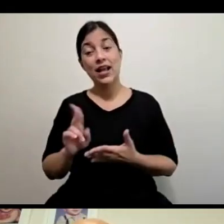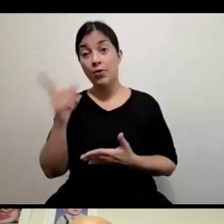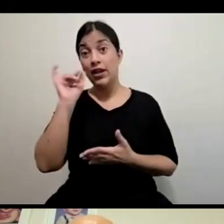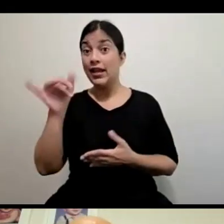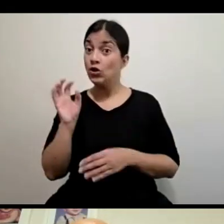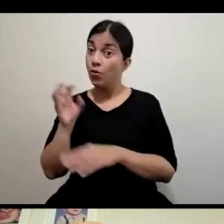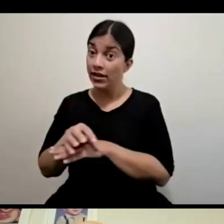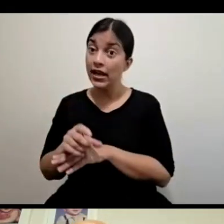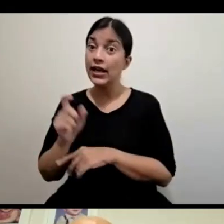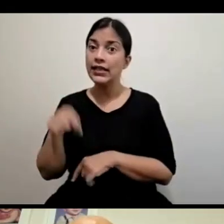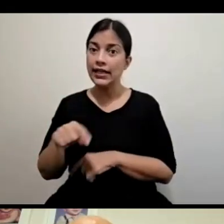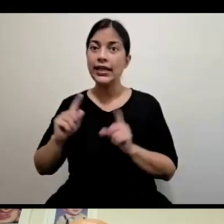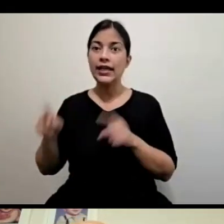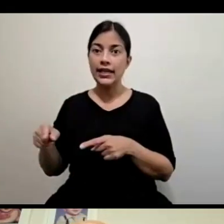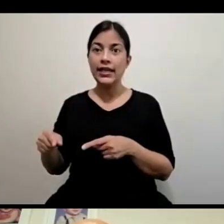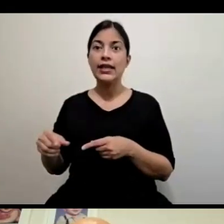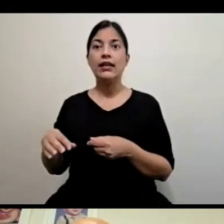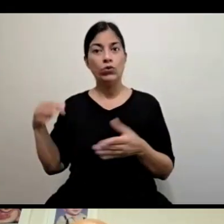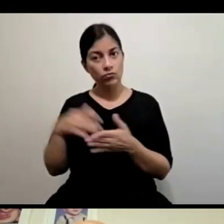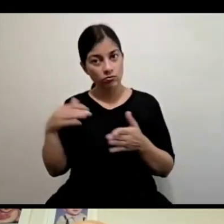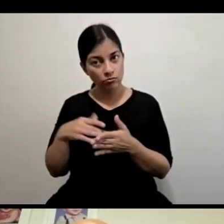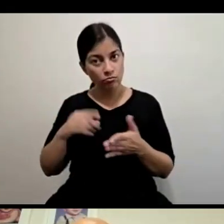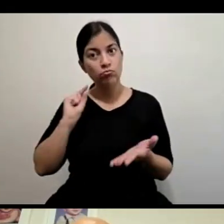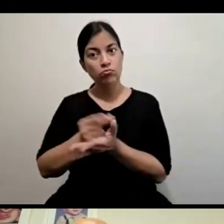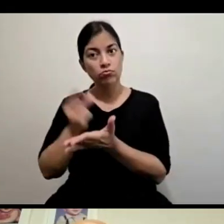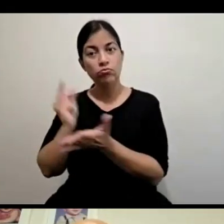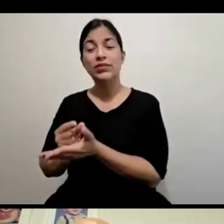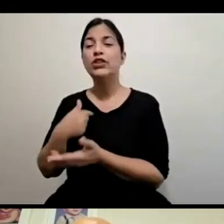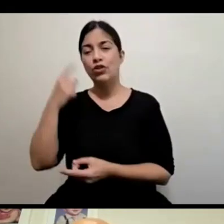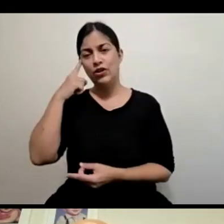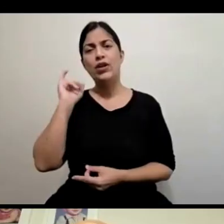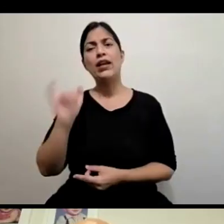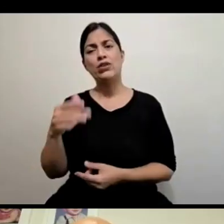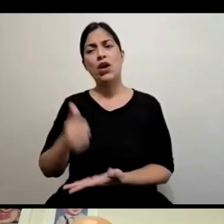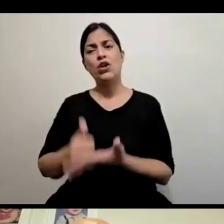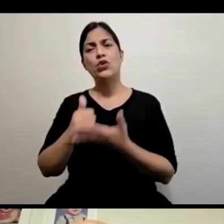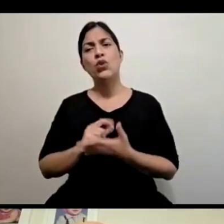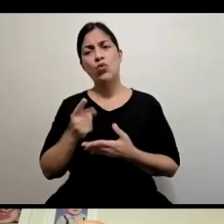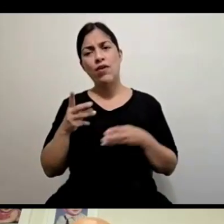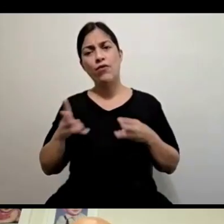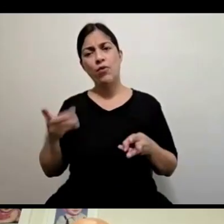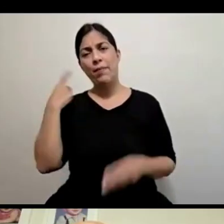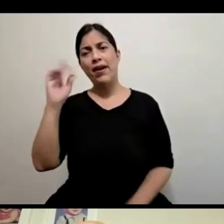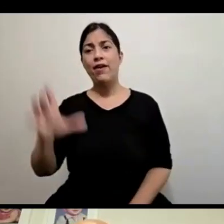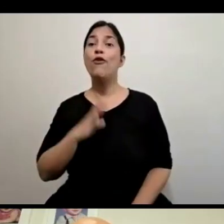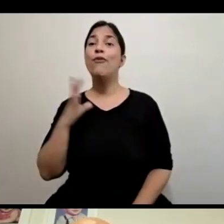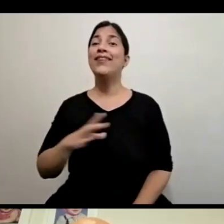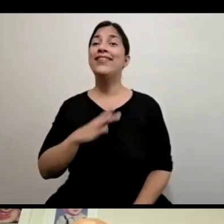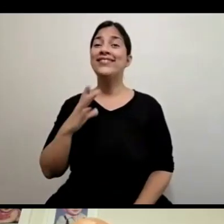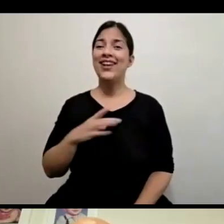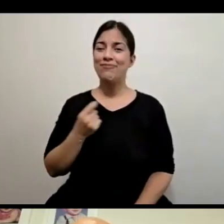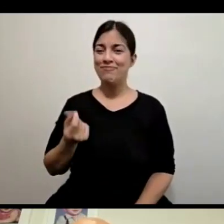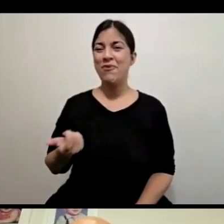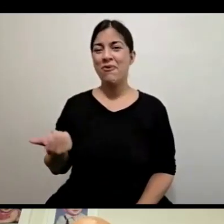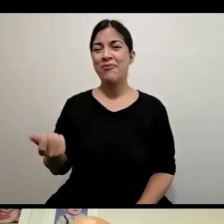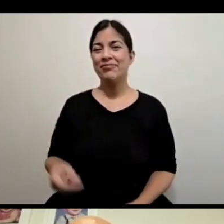a que tienes que ir y hacerte un grado. Y yo creo que el grado ayuda a uno, de cierta manera, a formalizar lo que, ¿verdad? Un poco sentarse. A mí no